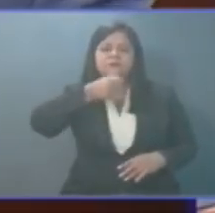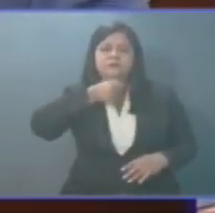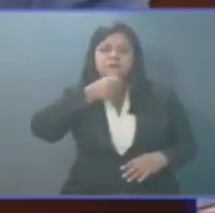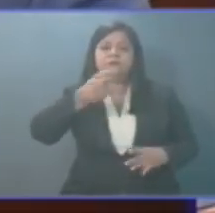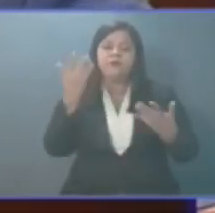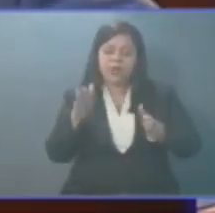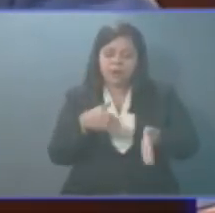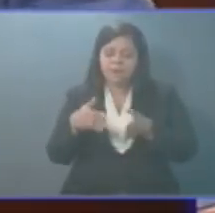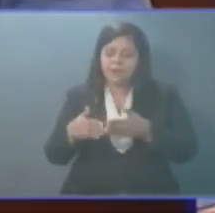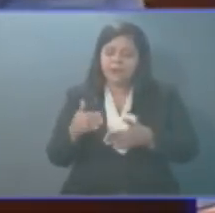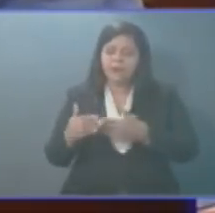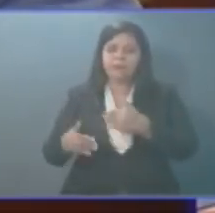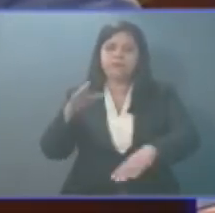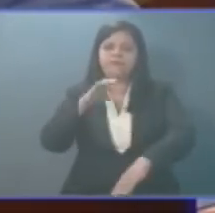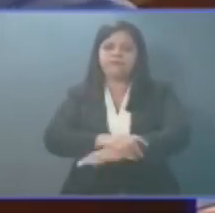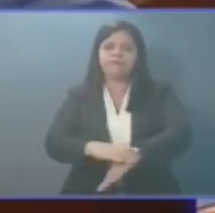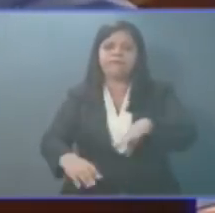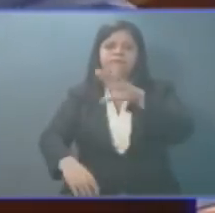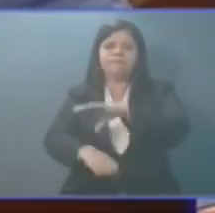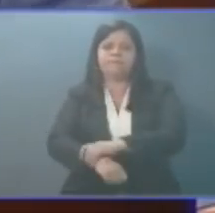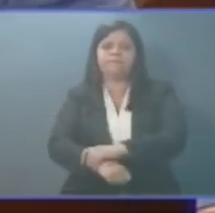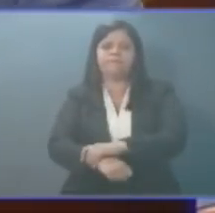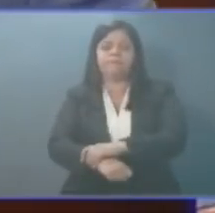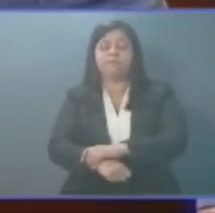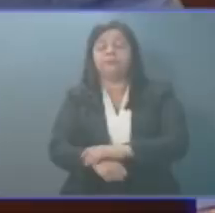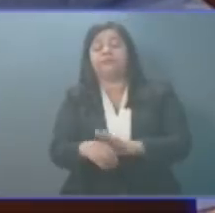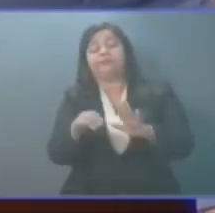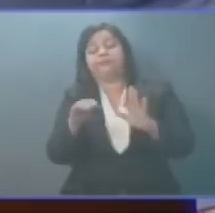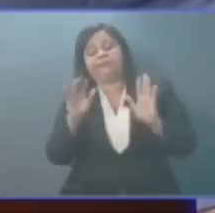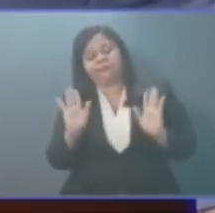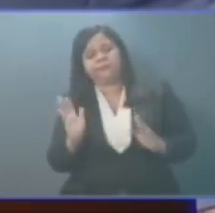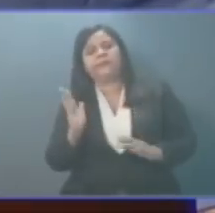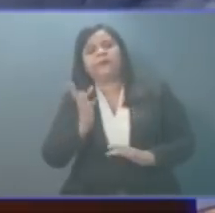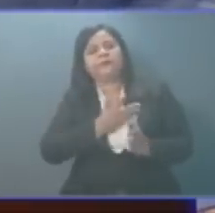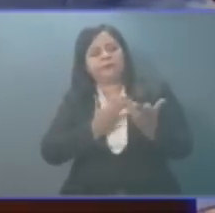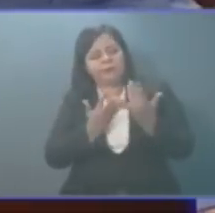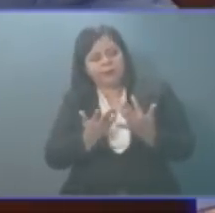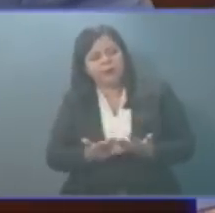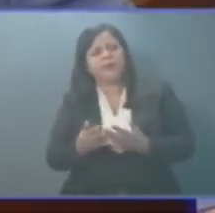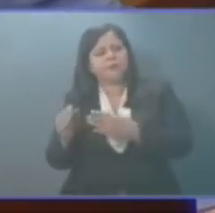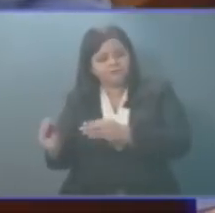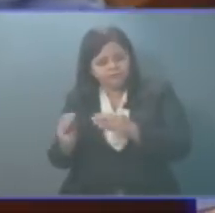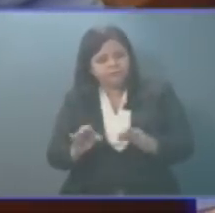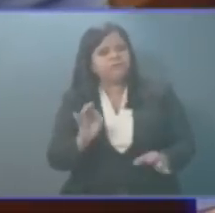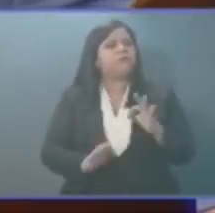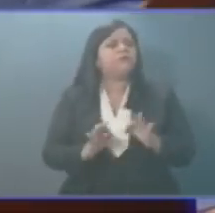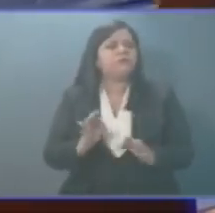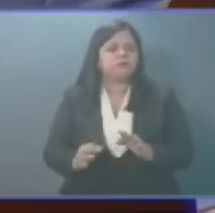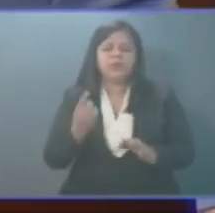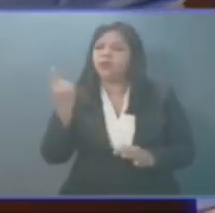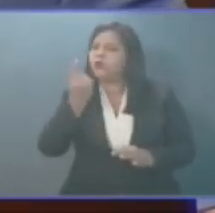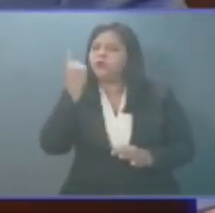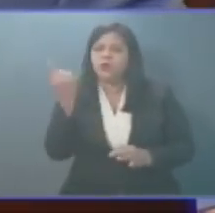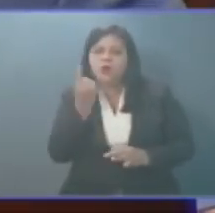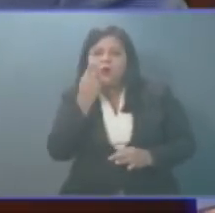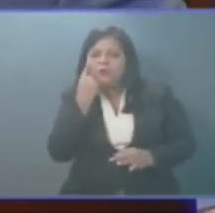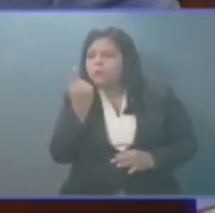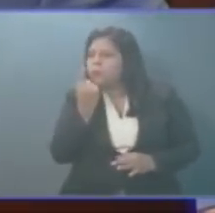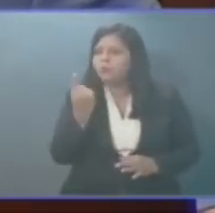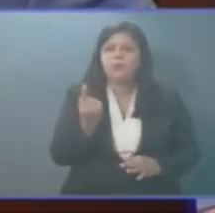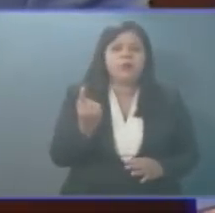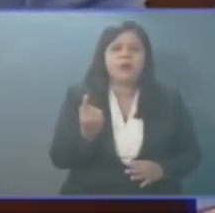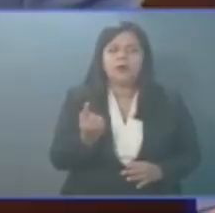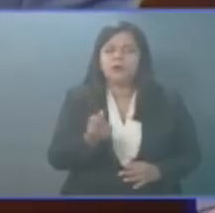se iniciaron las primeras capturas. Por nuestra parte, esperamos que se le haga justicia al pueblo, que no solo se persiga a los eslabones más